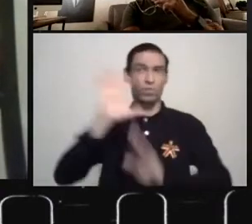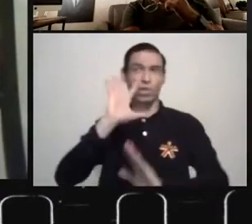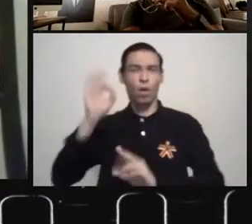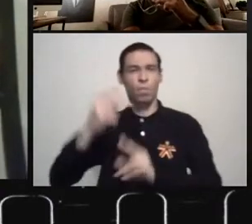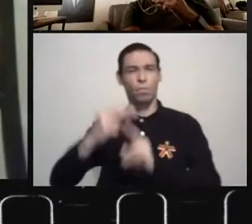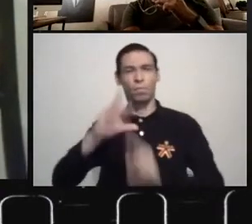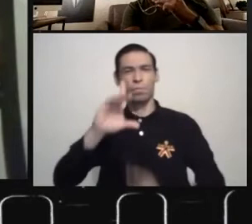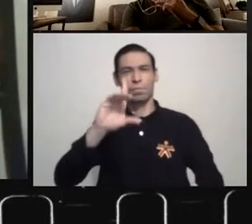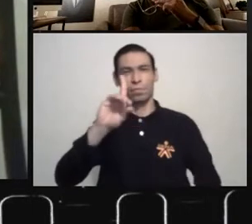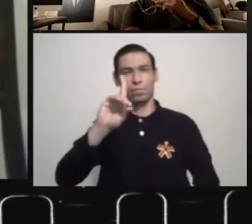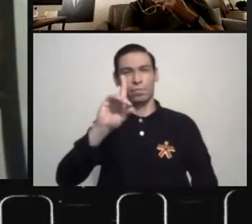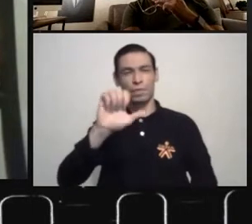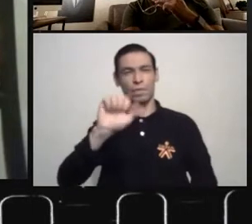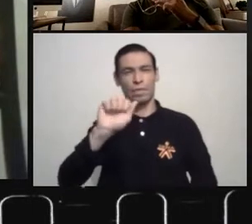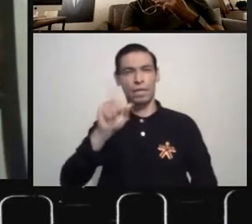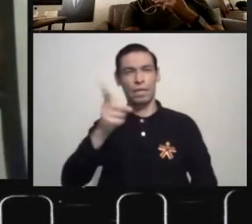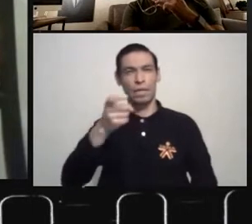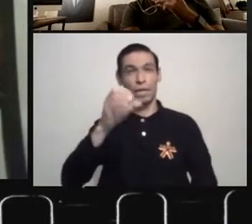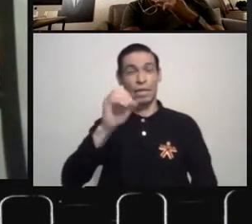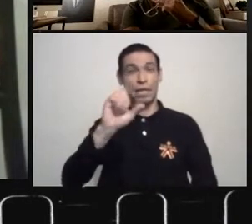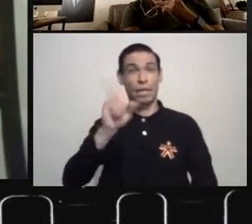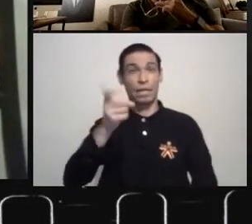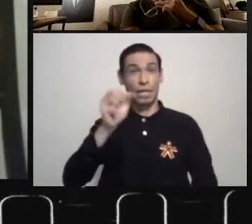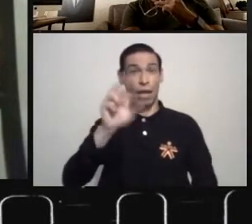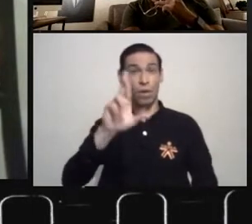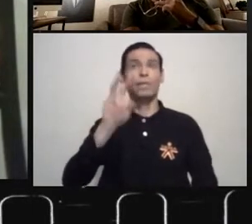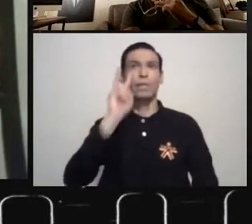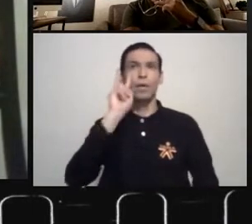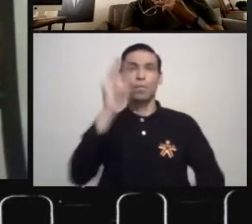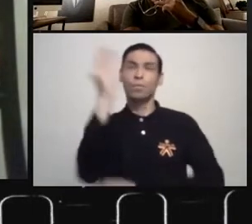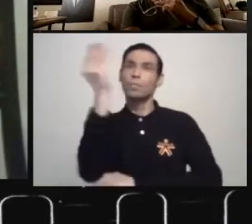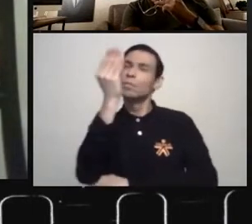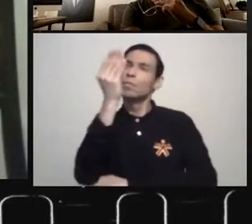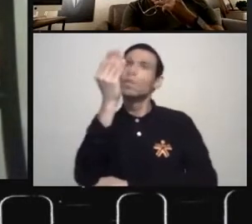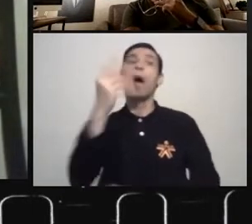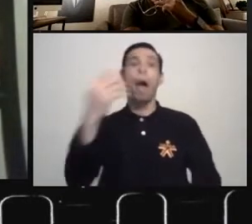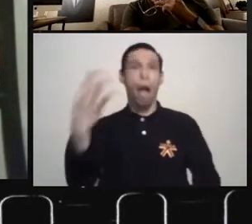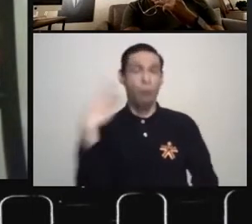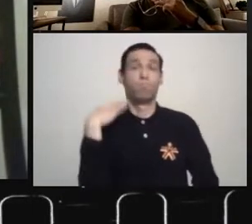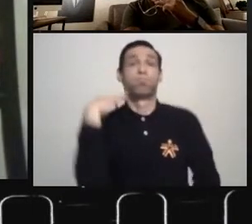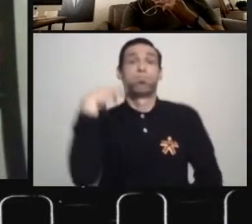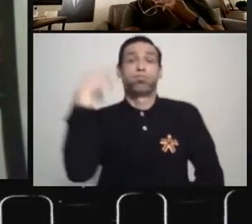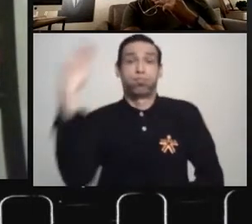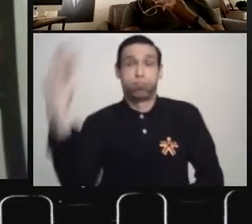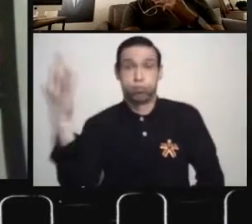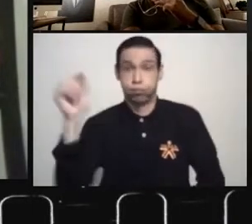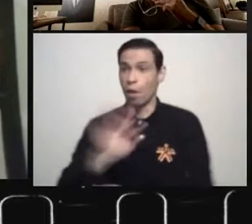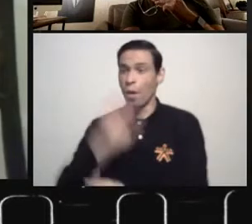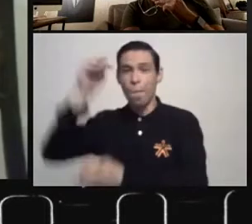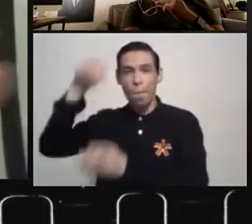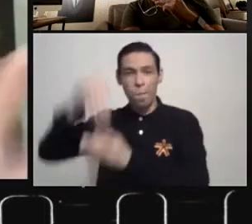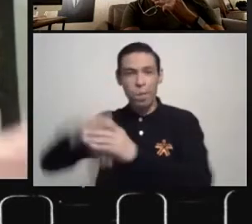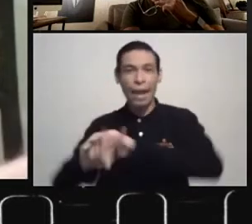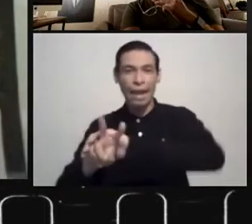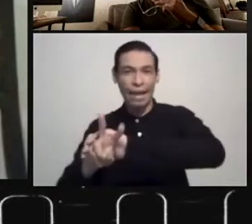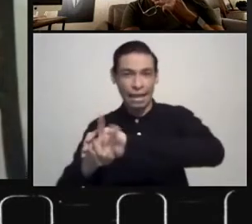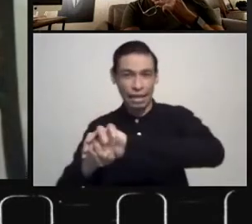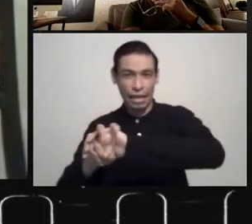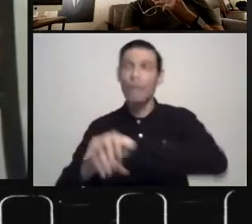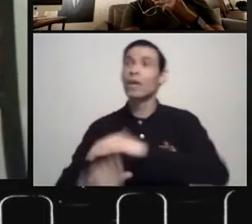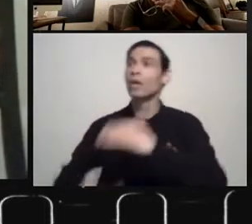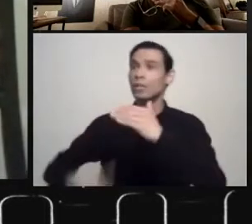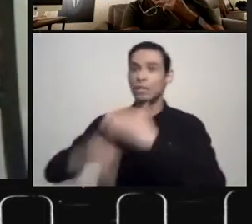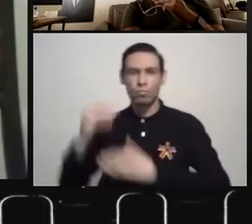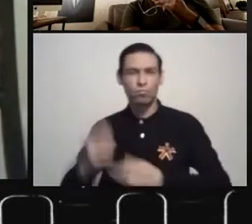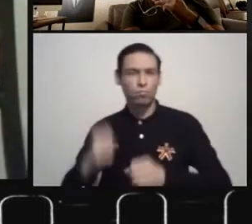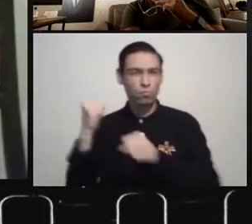hacer televisión en Caracol. Creo que gracias a ese esfuerzo de la película es que, pues, como que abrí la